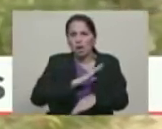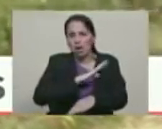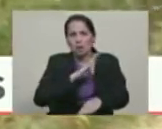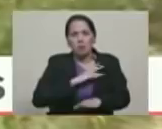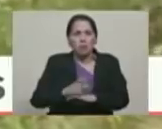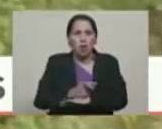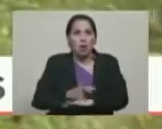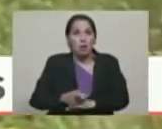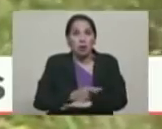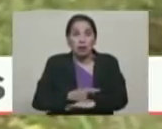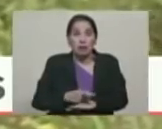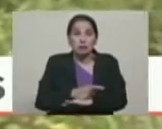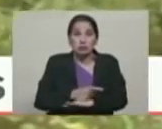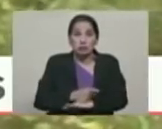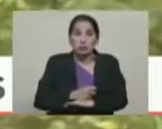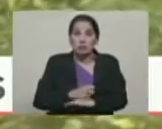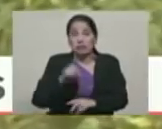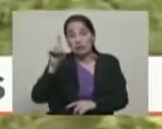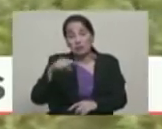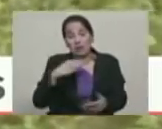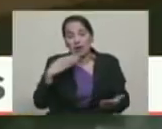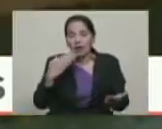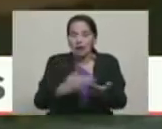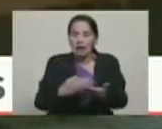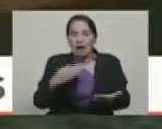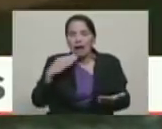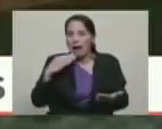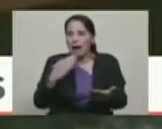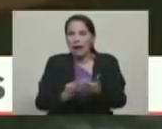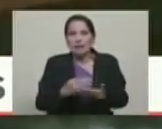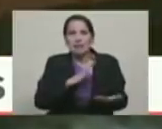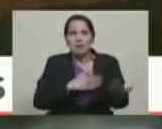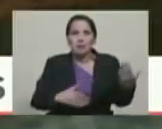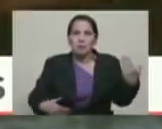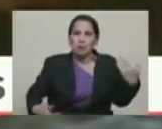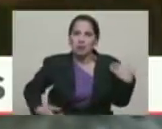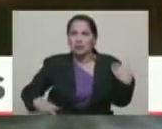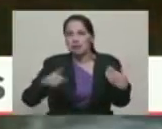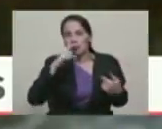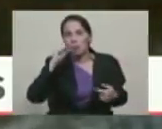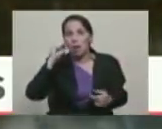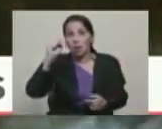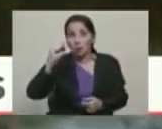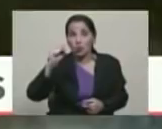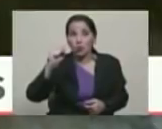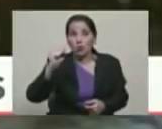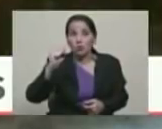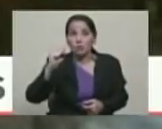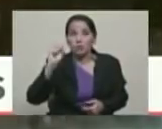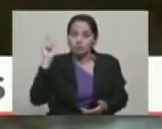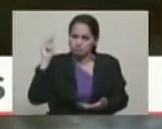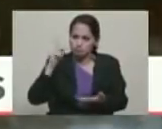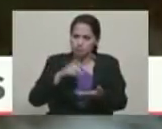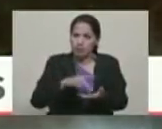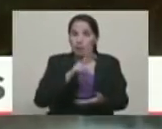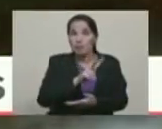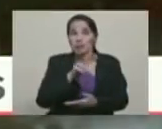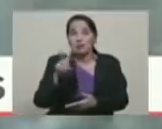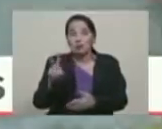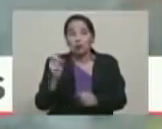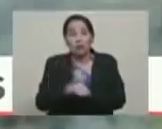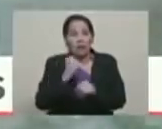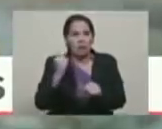estado. Le damos primeramente también el agradecimiento a nuestro presidente Nicolás Maduro. Y aquí estamos, 22